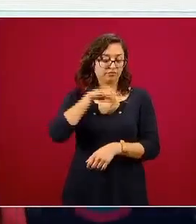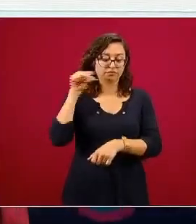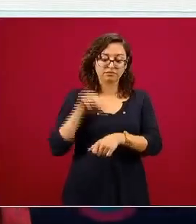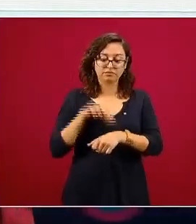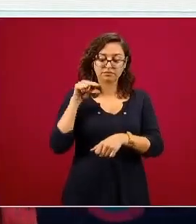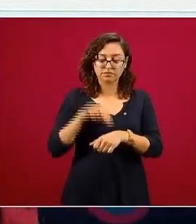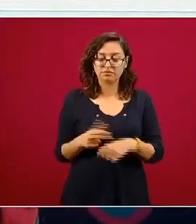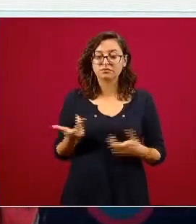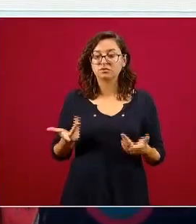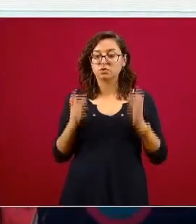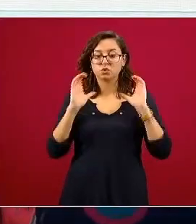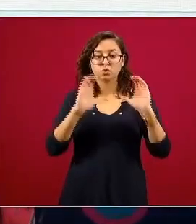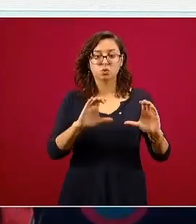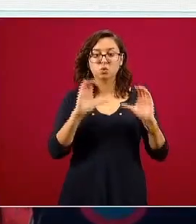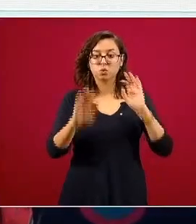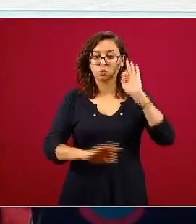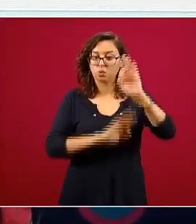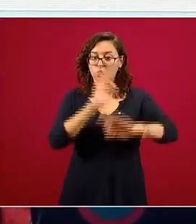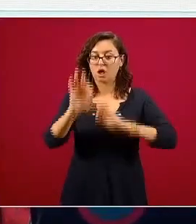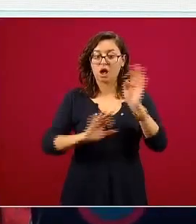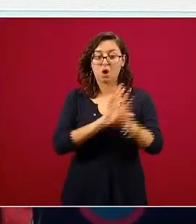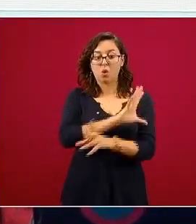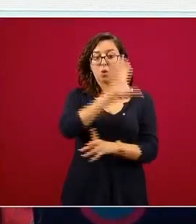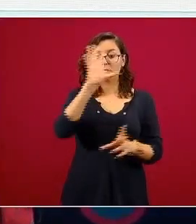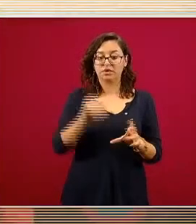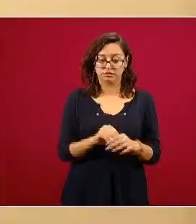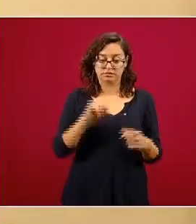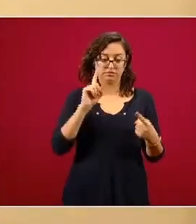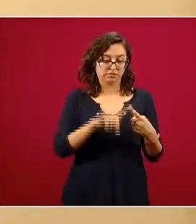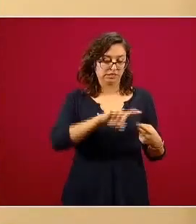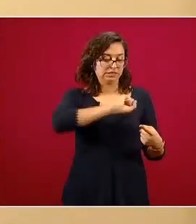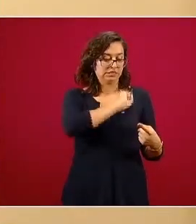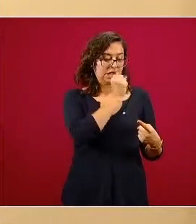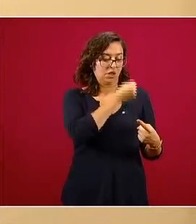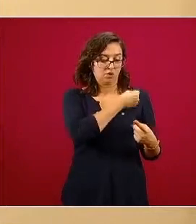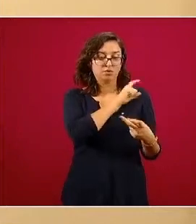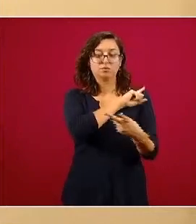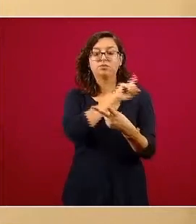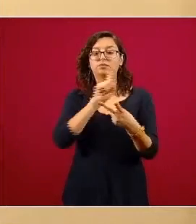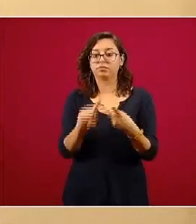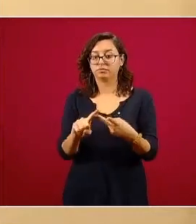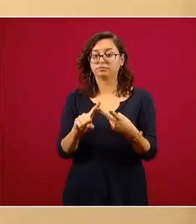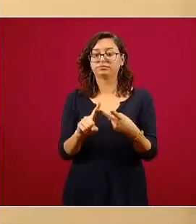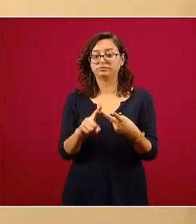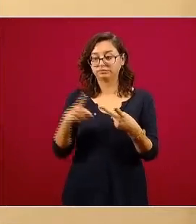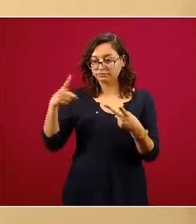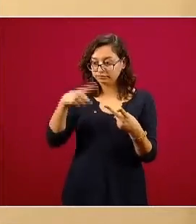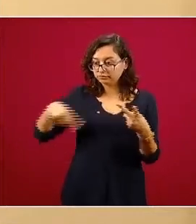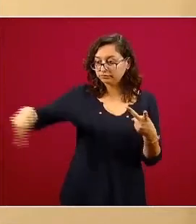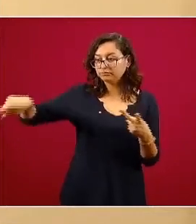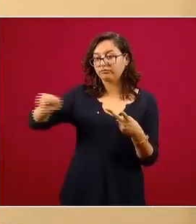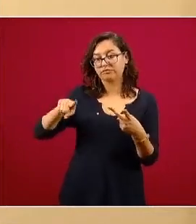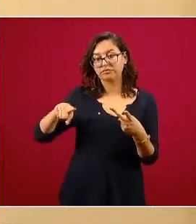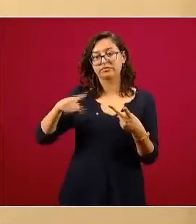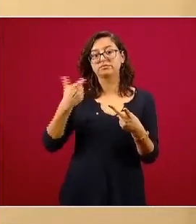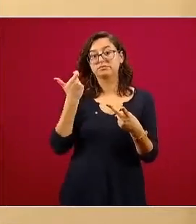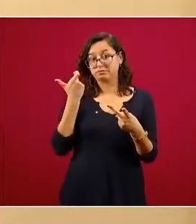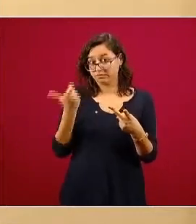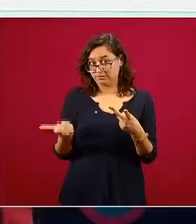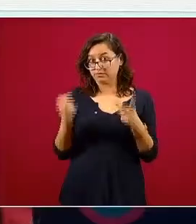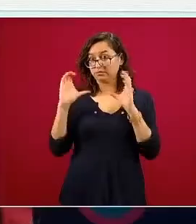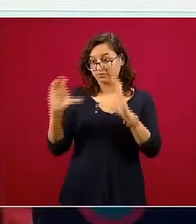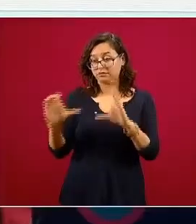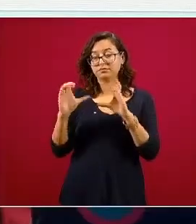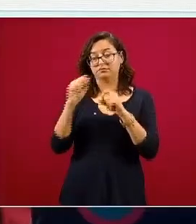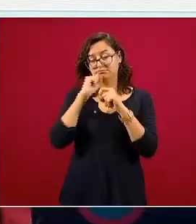nuestros pacientes de una manera integral. Tenemos que cuidar su salud, pero también los tenemos que cuidar a ellos. Y el cuidado económico también